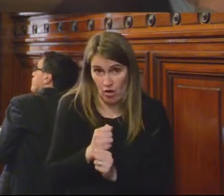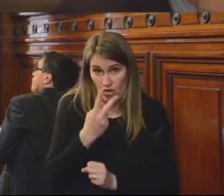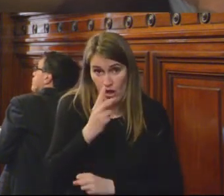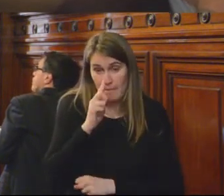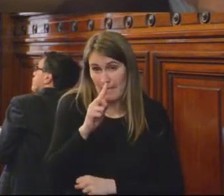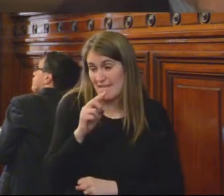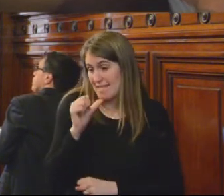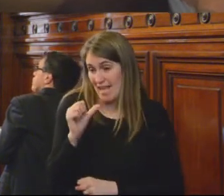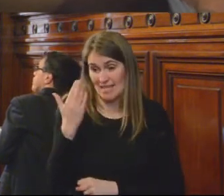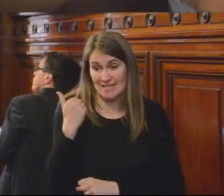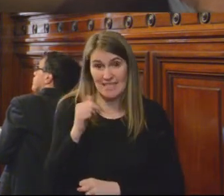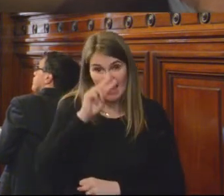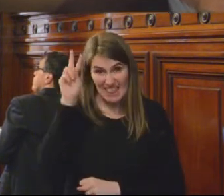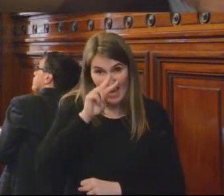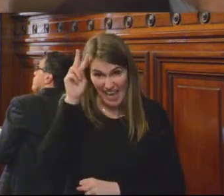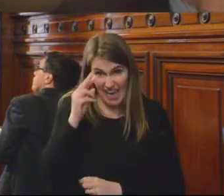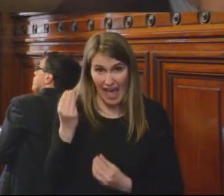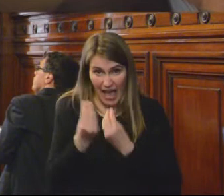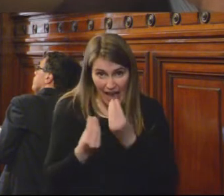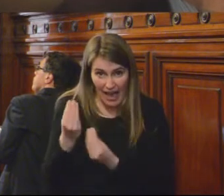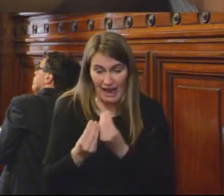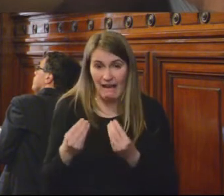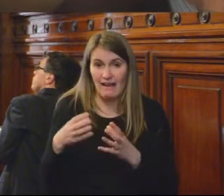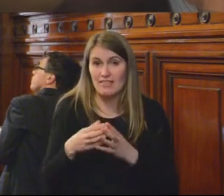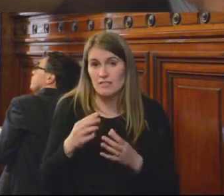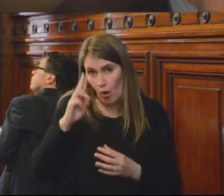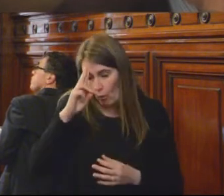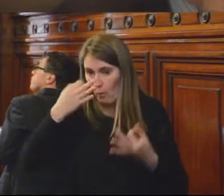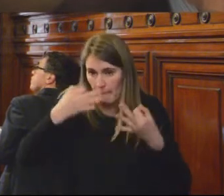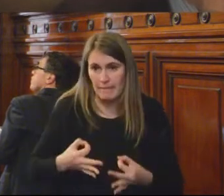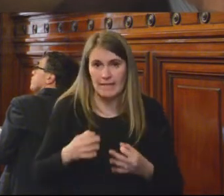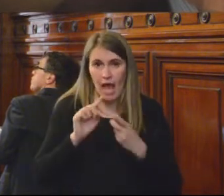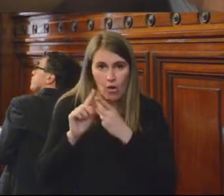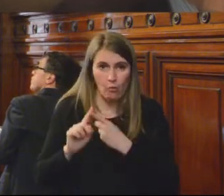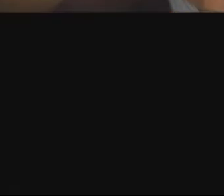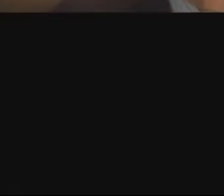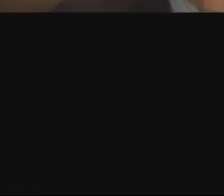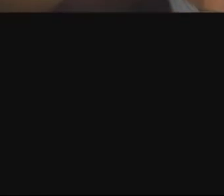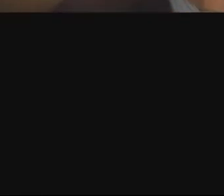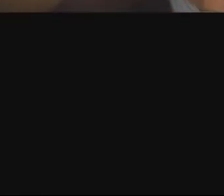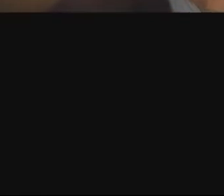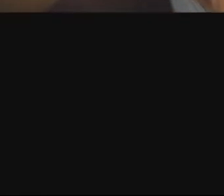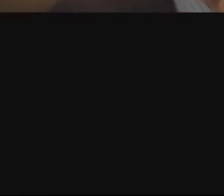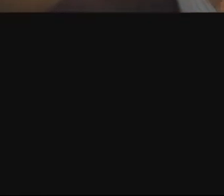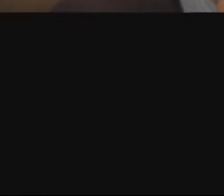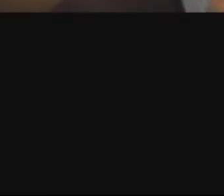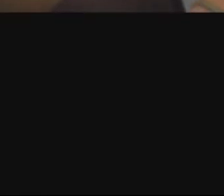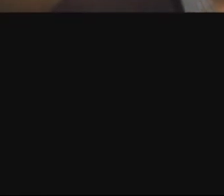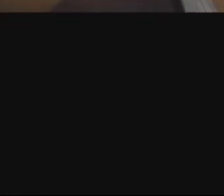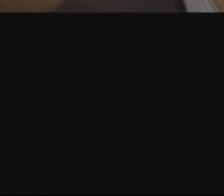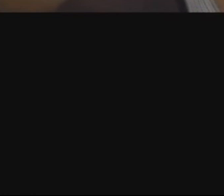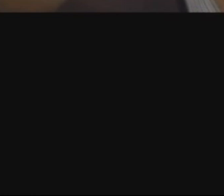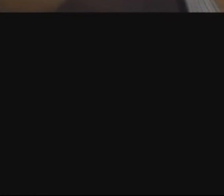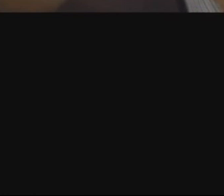parlamentarios indígenas accedieron a desincorporarse para cumplir con lo acordado en la mesa de diálogo entre el gobierno y la mesa de la Unidad Democrática, una carta